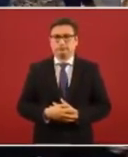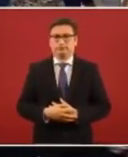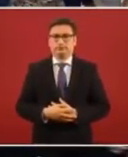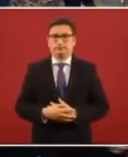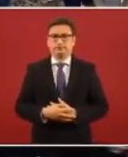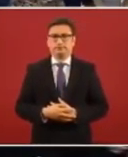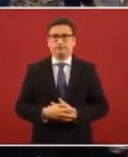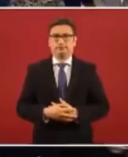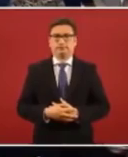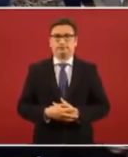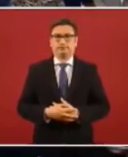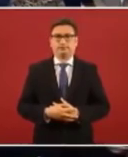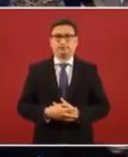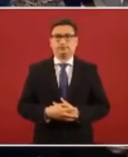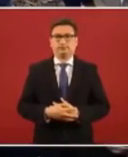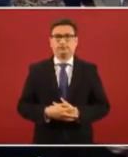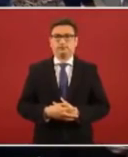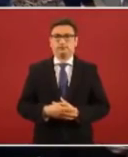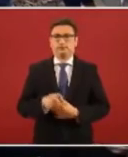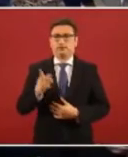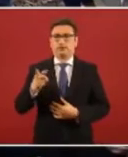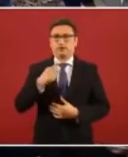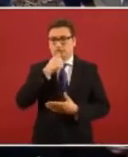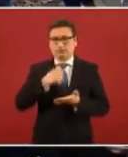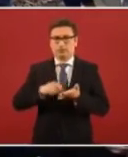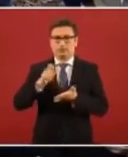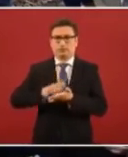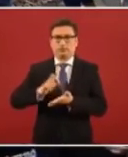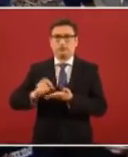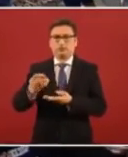ella me envió una carta, miren, para que